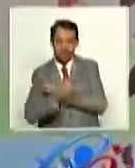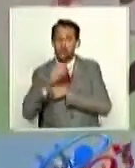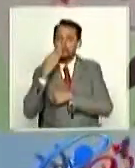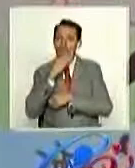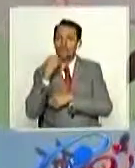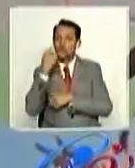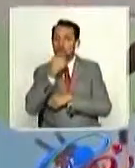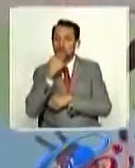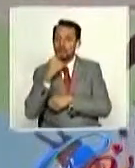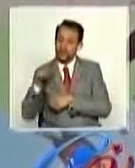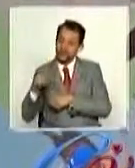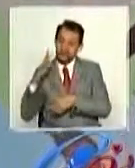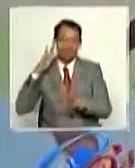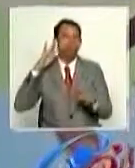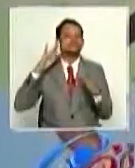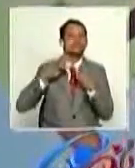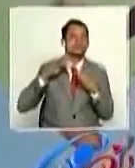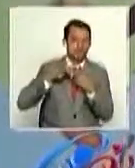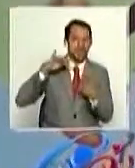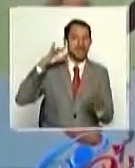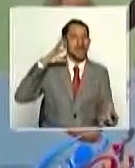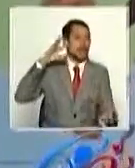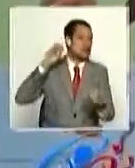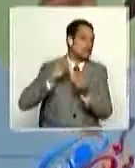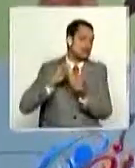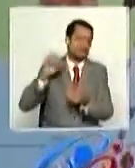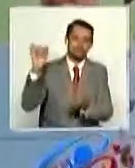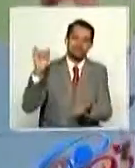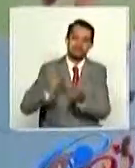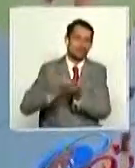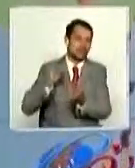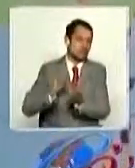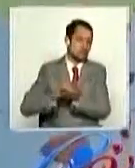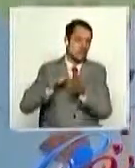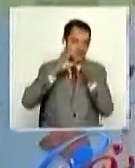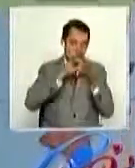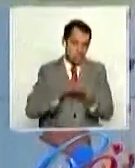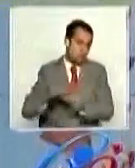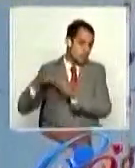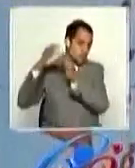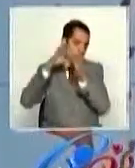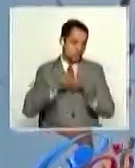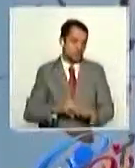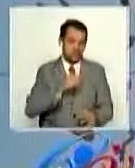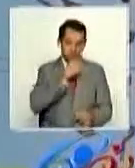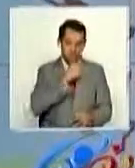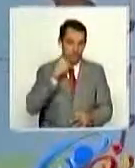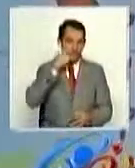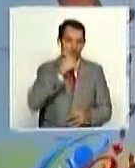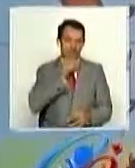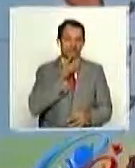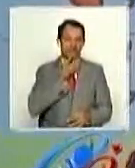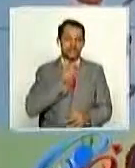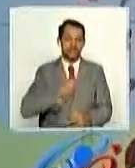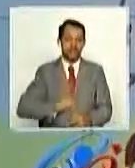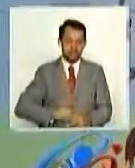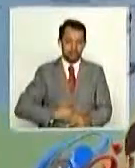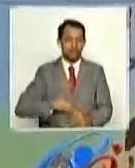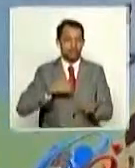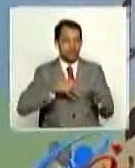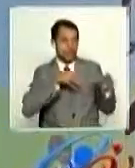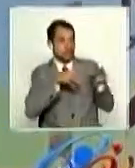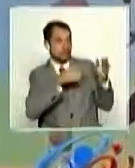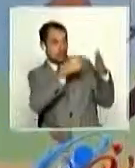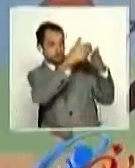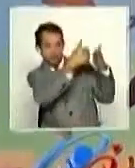esto, entonces la doctora Adriana tiene esto, terreno dentario y sus relaciones reflejas. Y esto es lo que le explicamos al paciente. Y